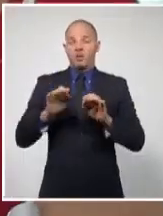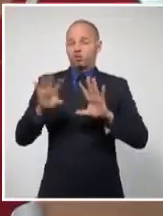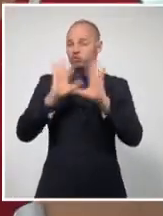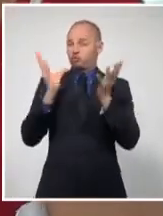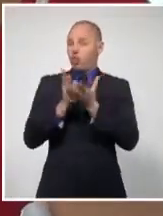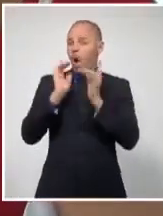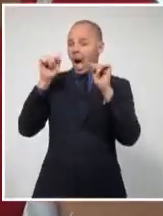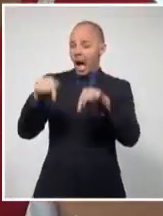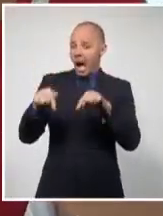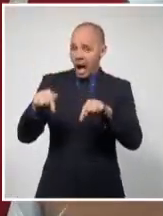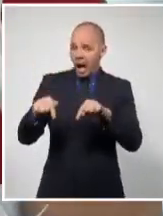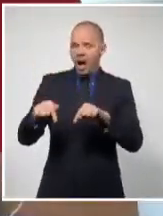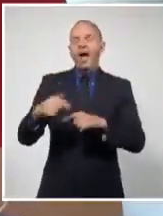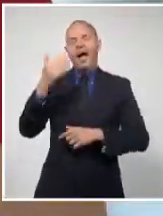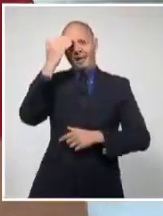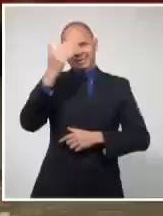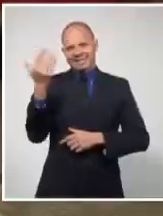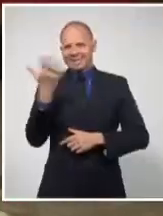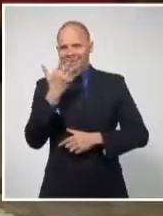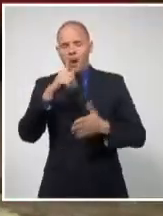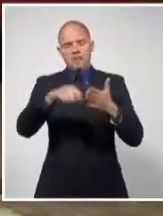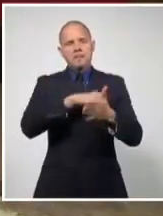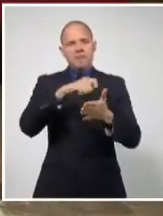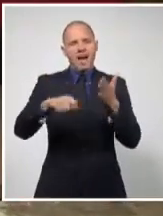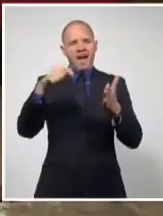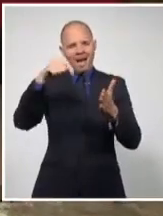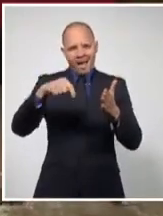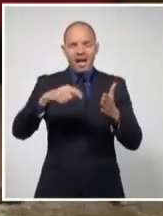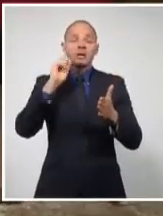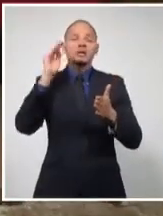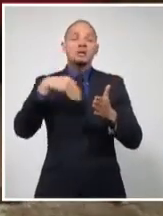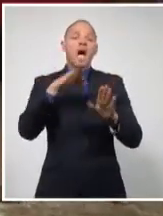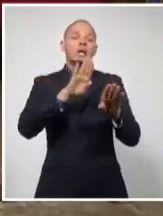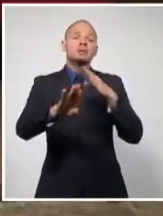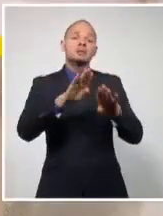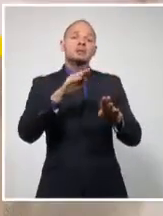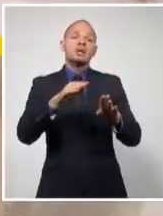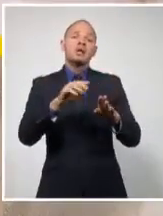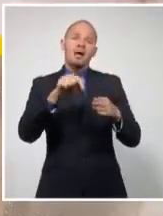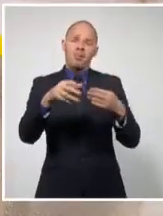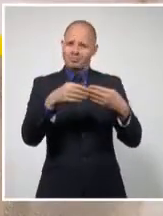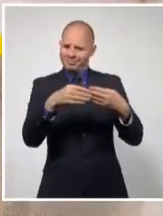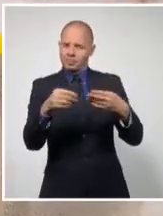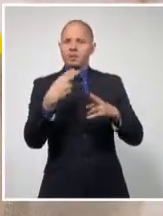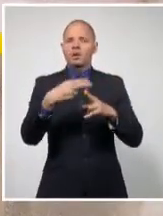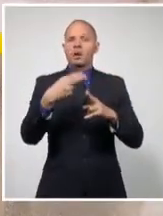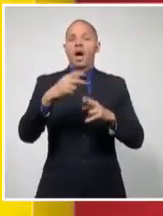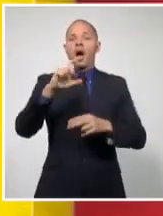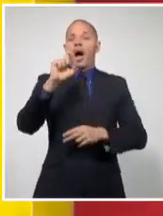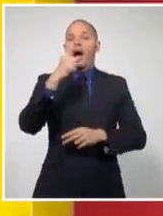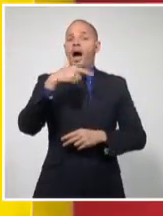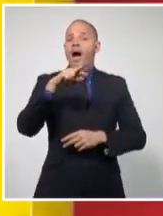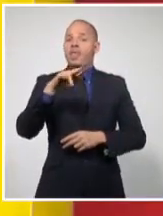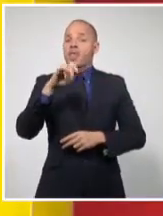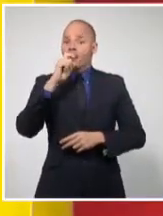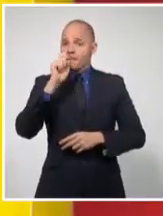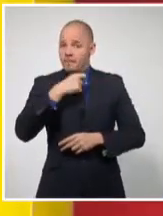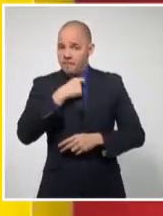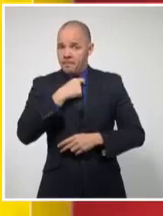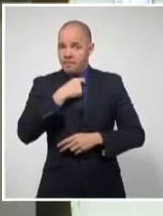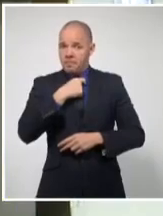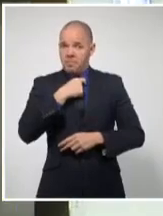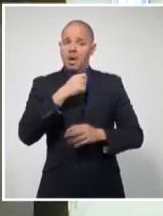una nueva estrategia de distribución implementada por la cadena de tiendas Caribe, que hace solo unos meses había centralizado esta gestión en